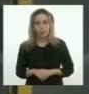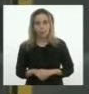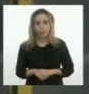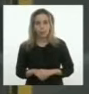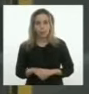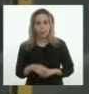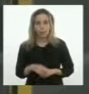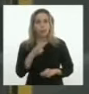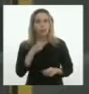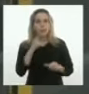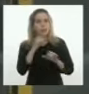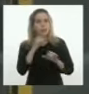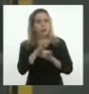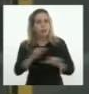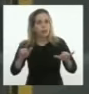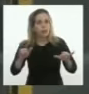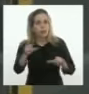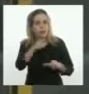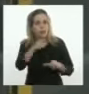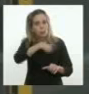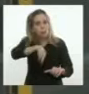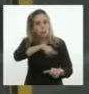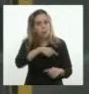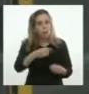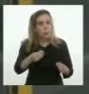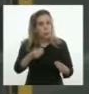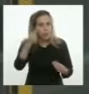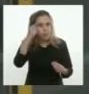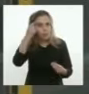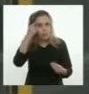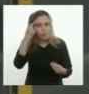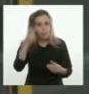quiero decirles que nosotros pensamos